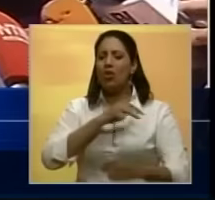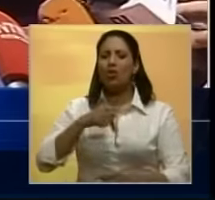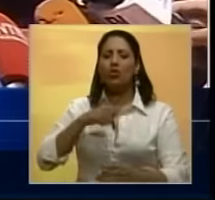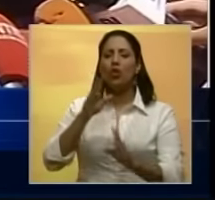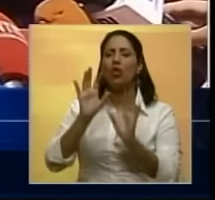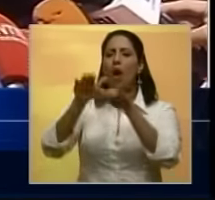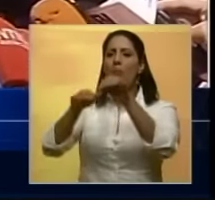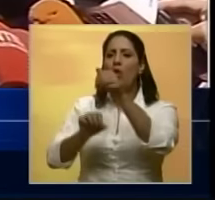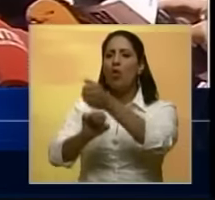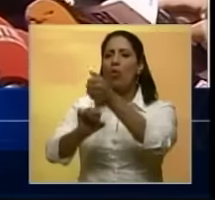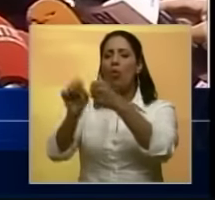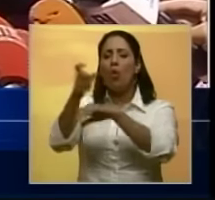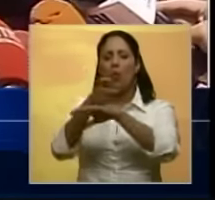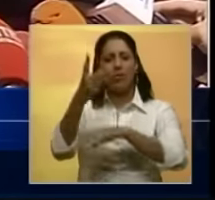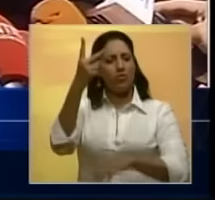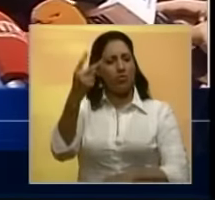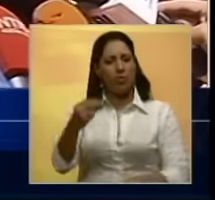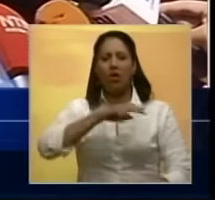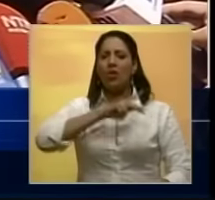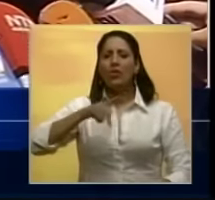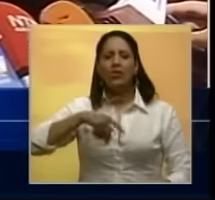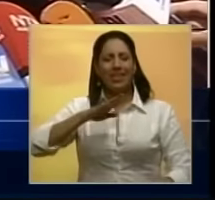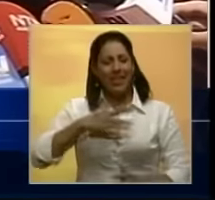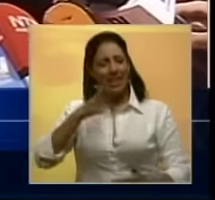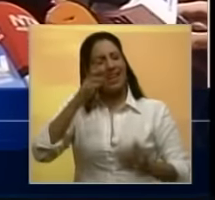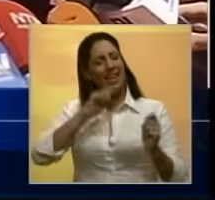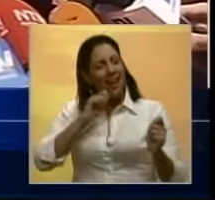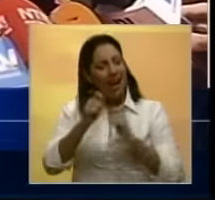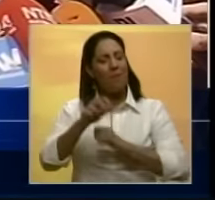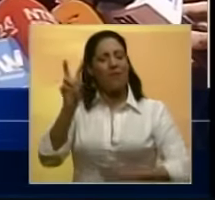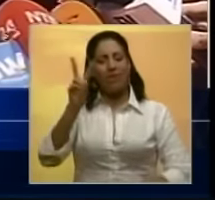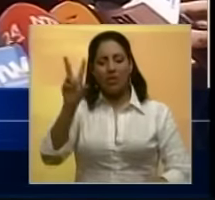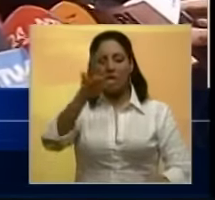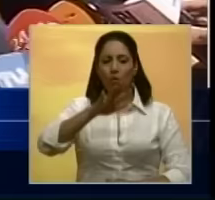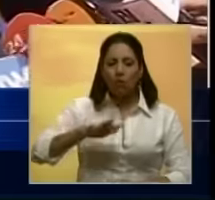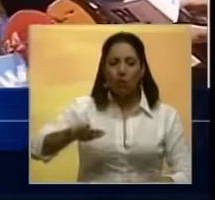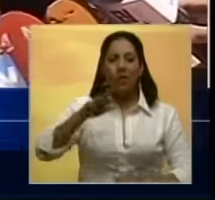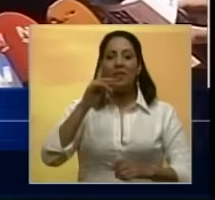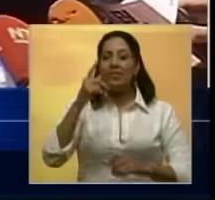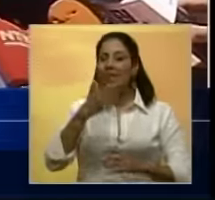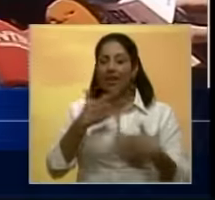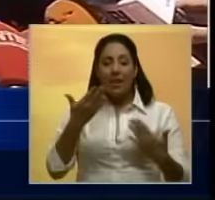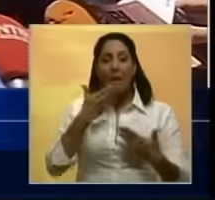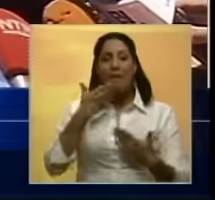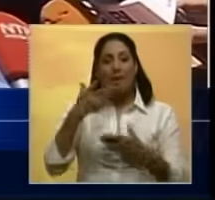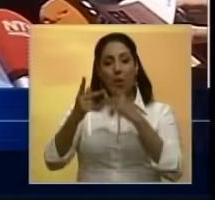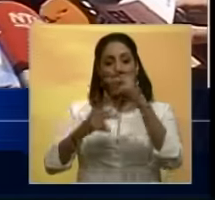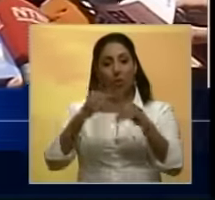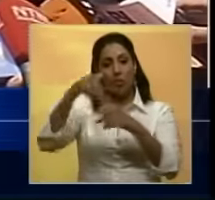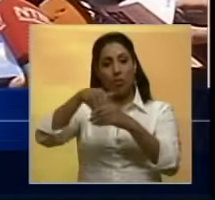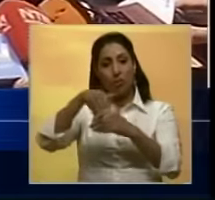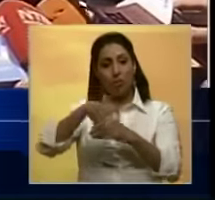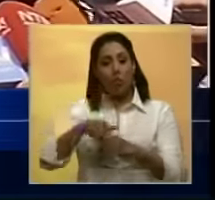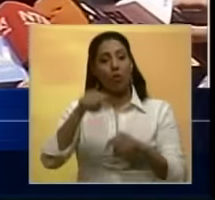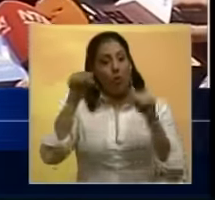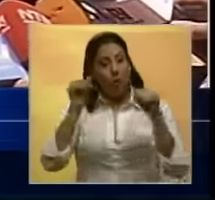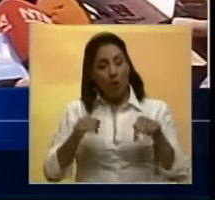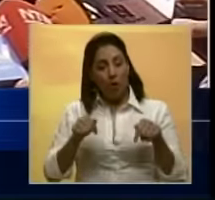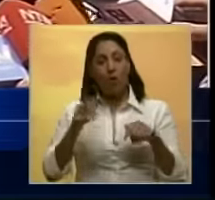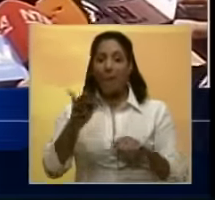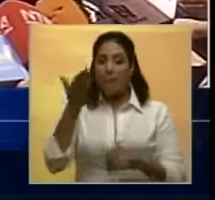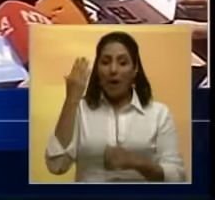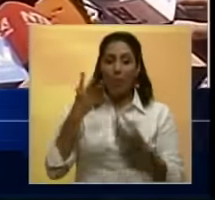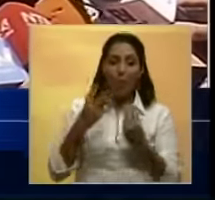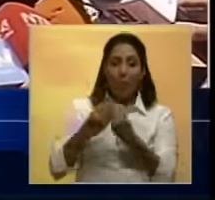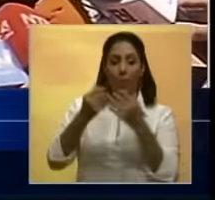por un partido o por otro. Hoy estamos porque queremos cambiar a Venezuela y eso solo pasa por un proceso electoral. Hoy vamos